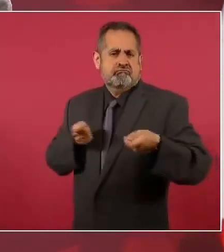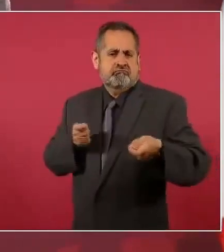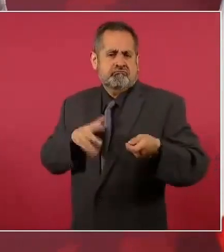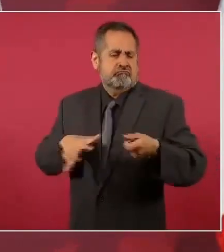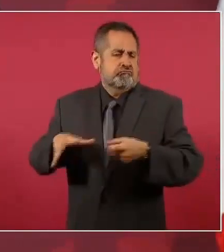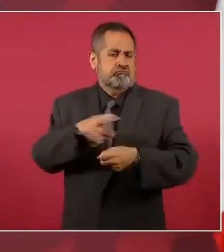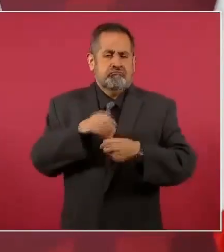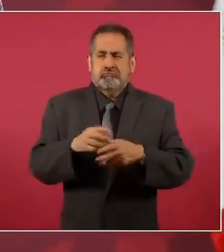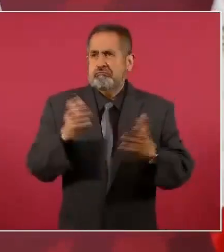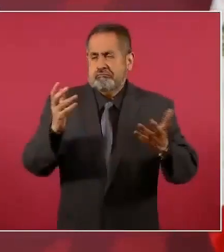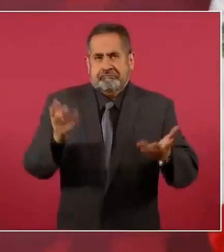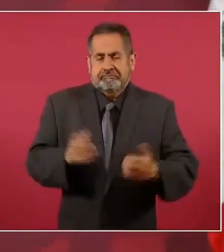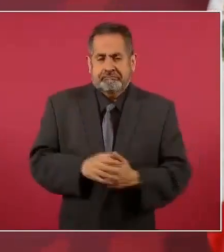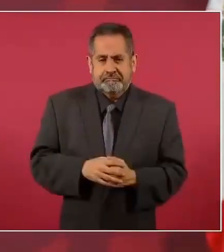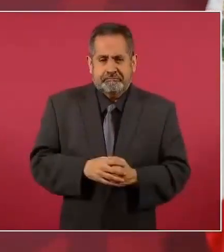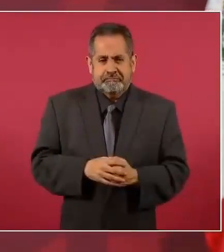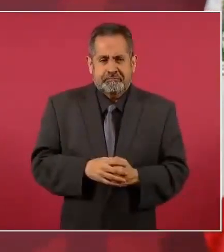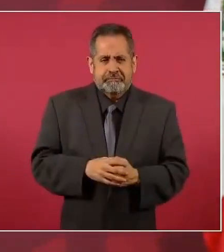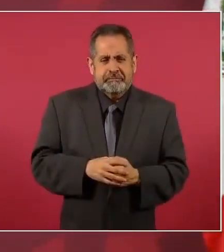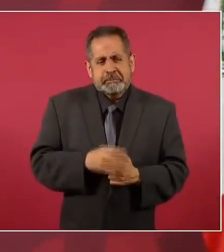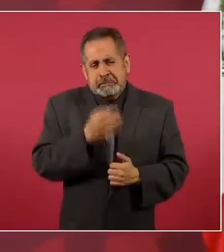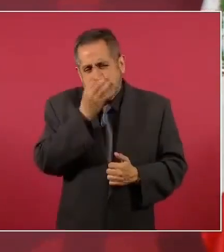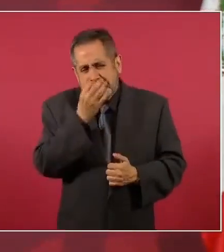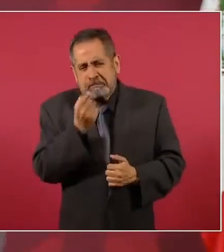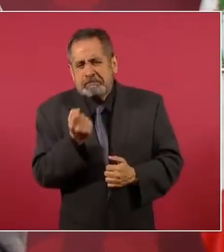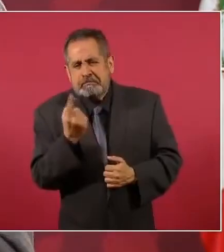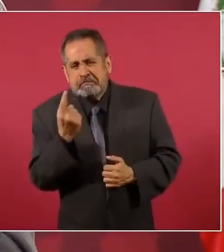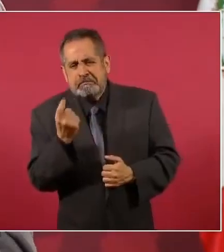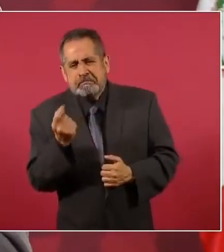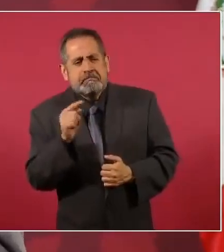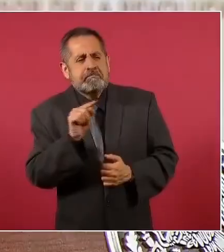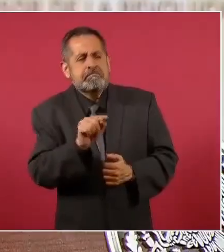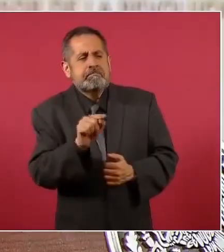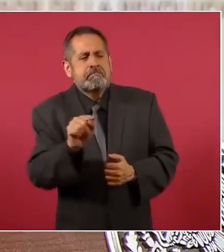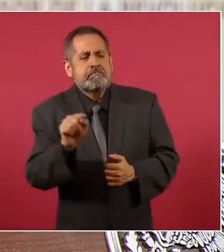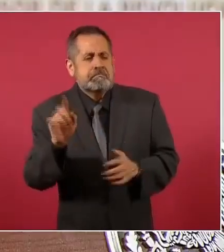Solo habían muy poquitas